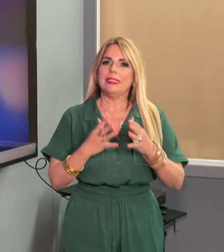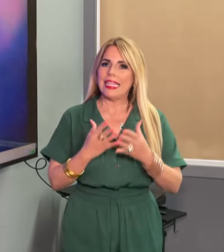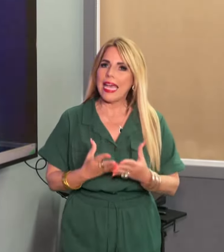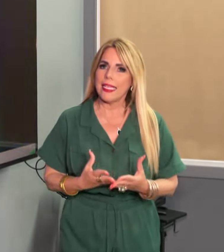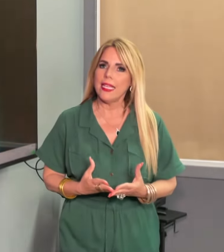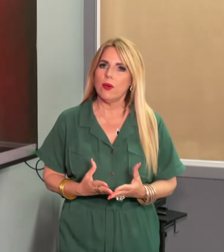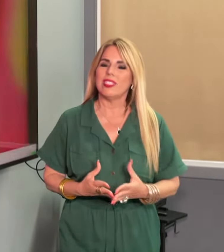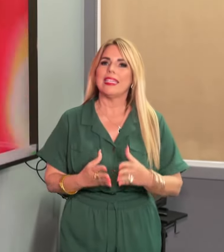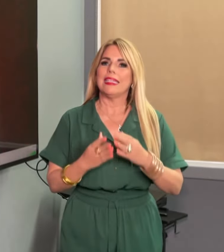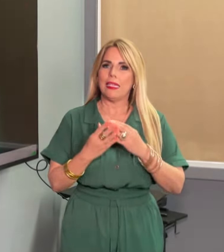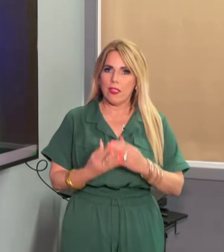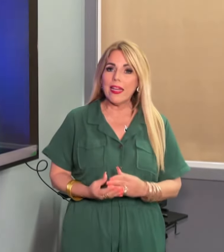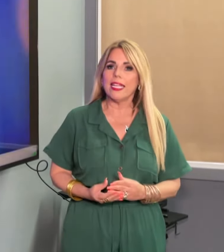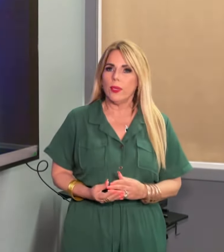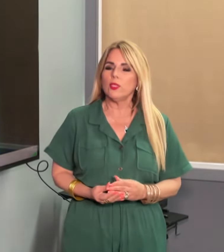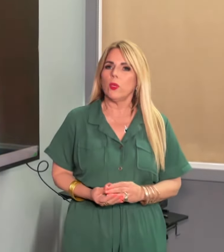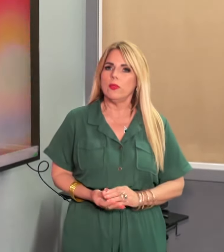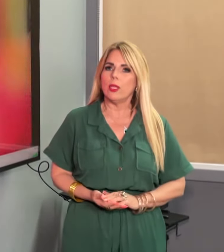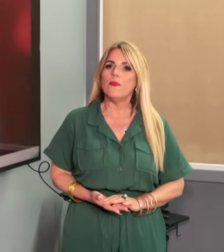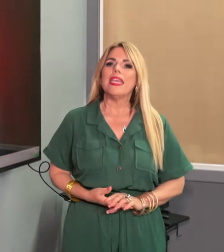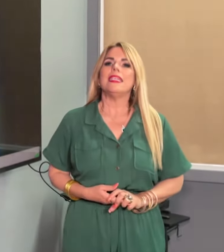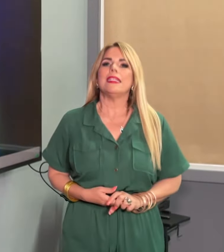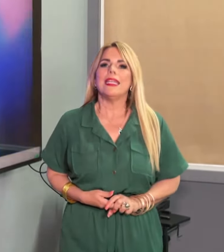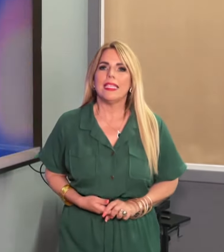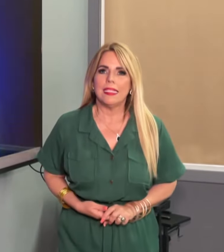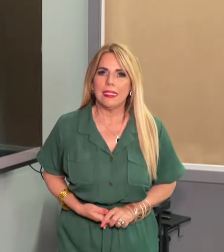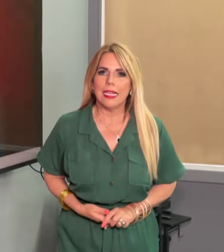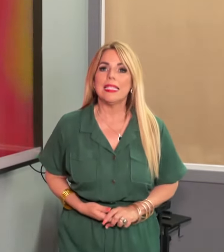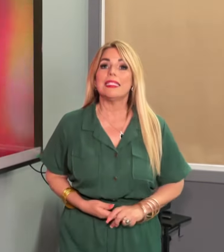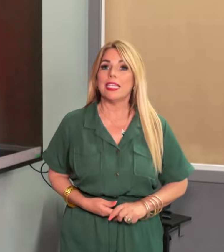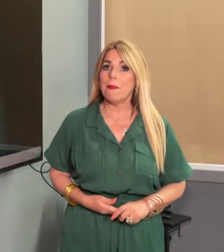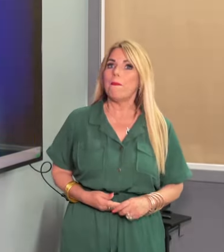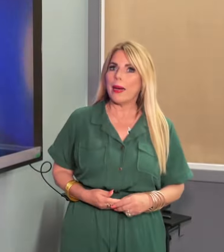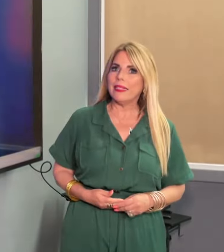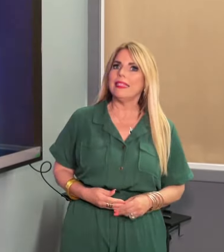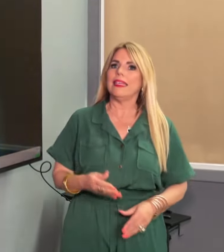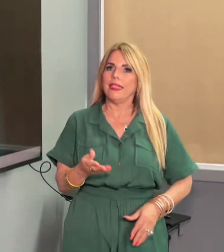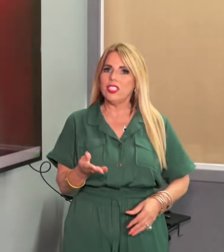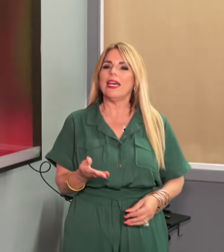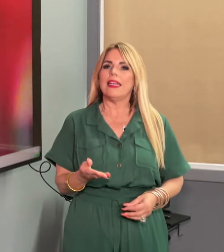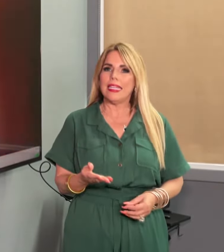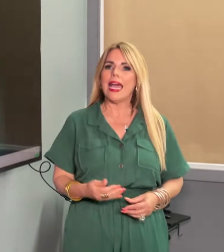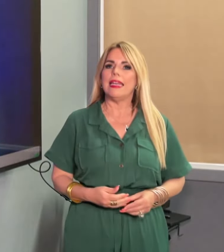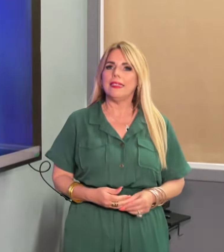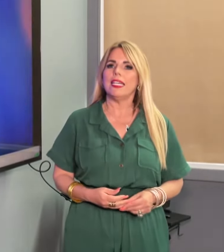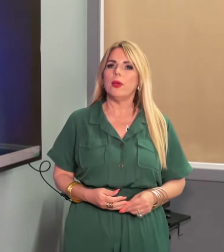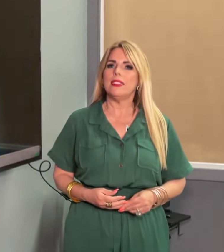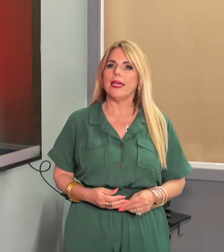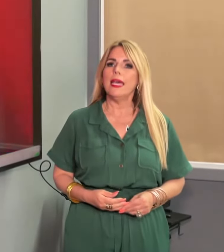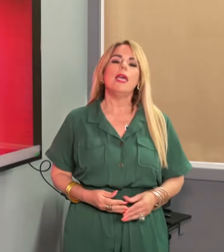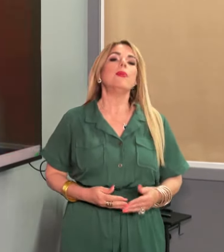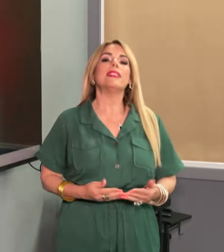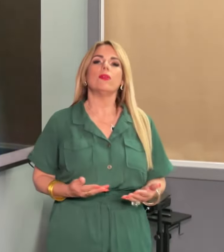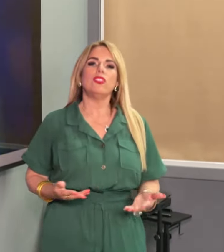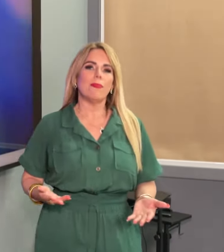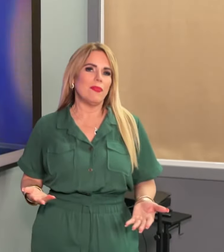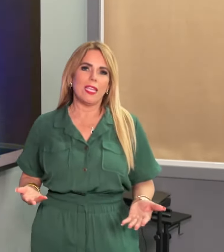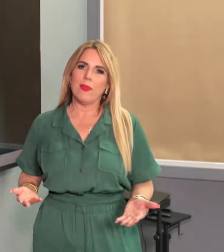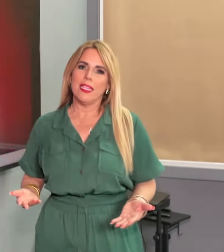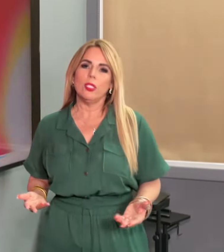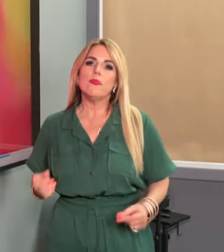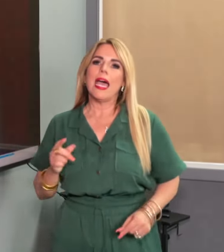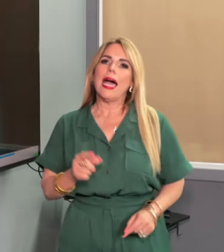que tenga hijos y vivan en nuestro condado y les interese ser parte de dicha liga atlética policiaca pues que nos